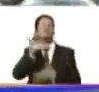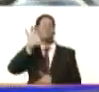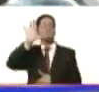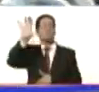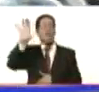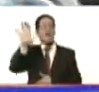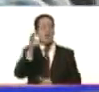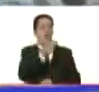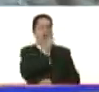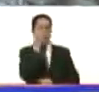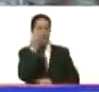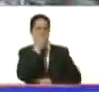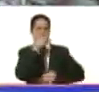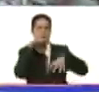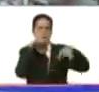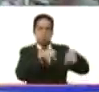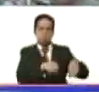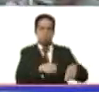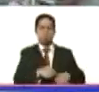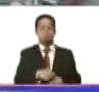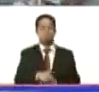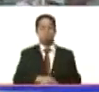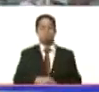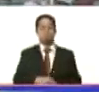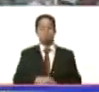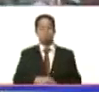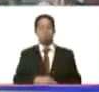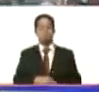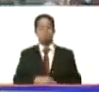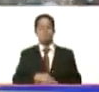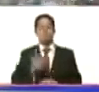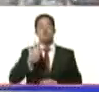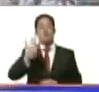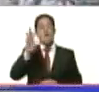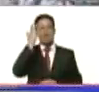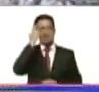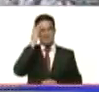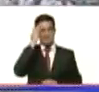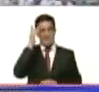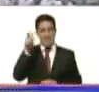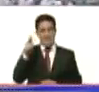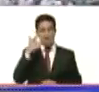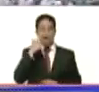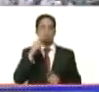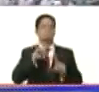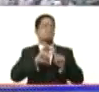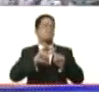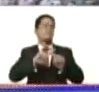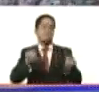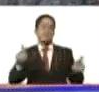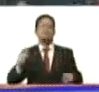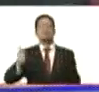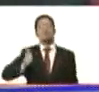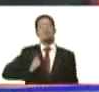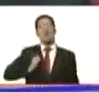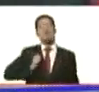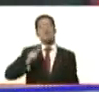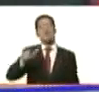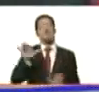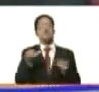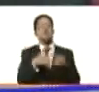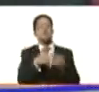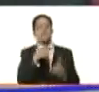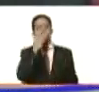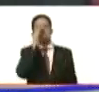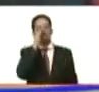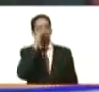Eso es lo que diferencia el 4 de febrero de la chapucería golpista de la derecha oligarca, financiada